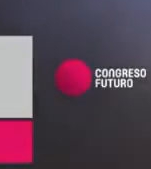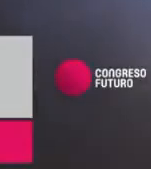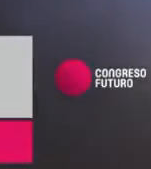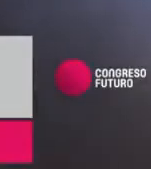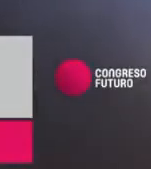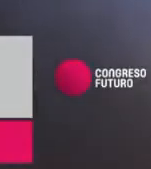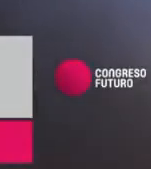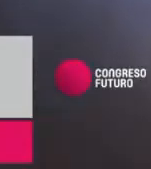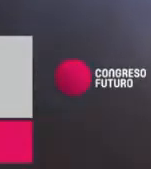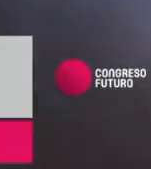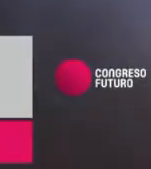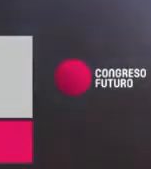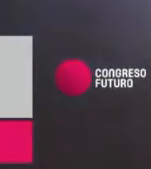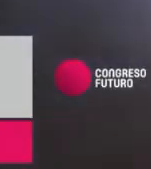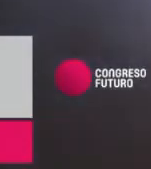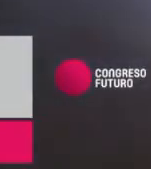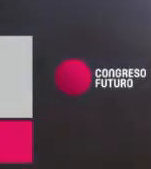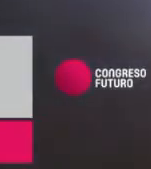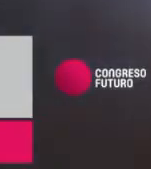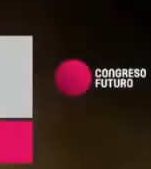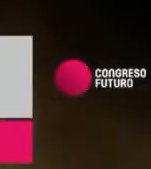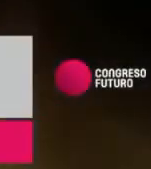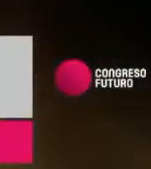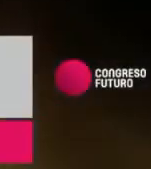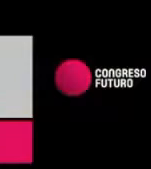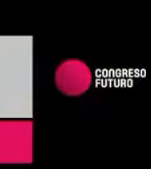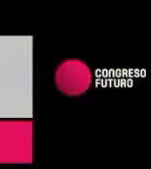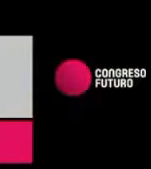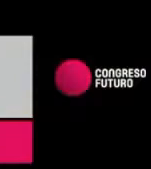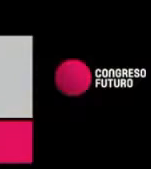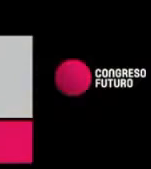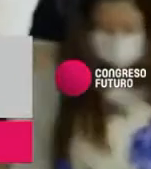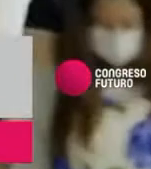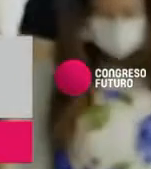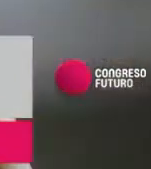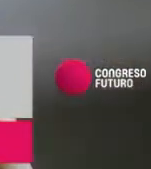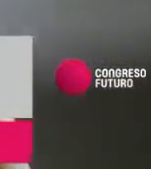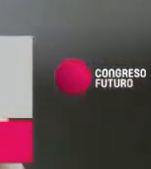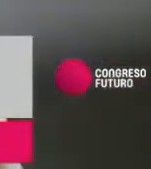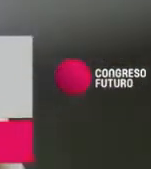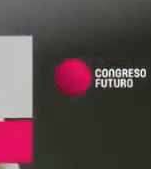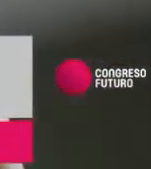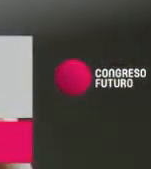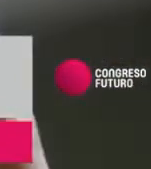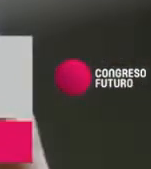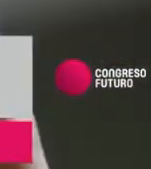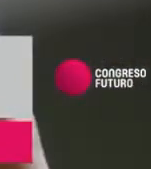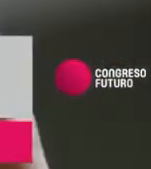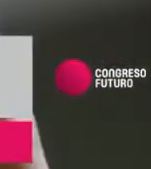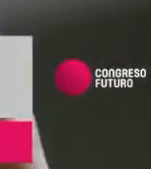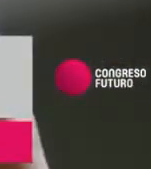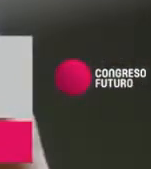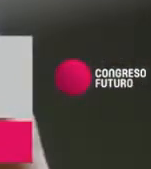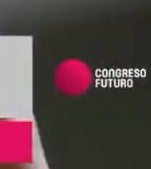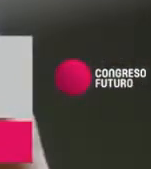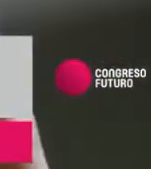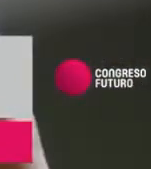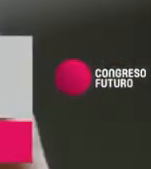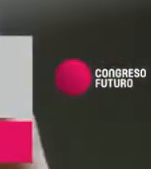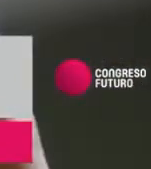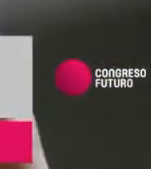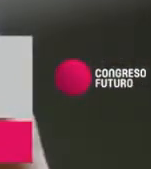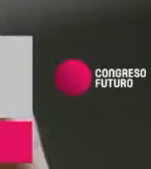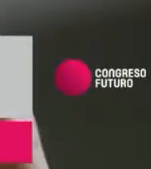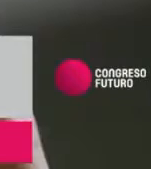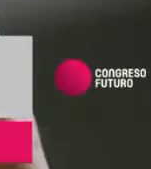2021. Hemos ido acostumbrando a buscar respuestas bajo la incertidumbre, a vivir de una nueva forma, con nuevos términos.